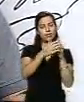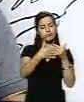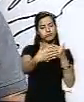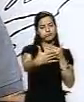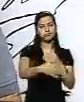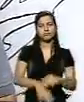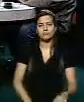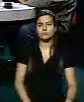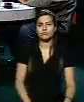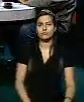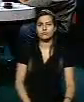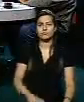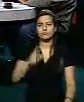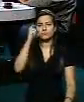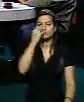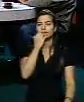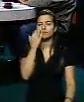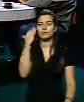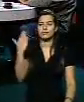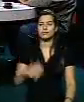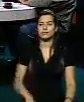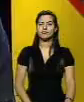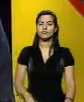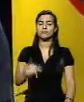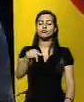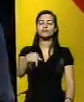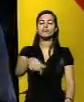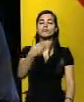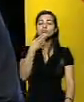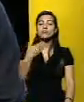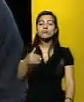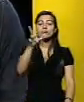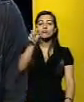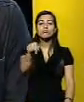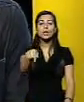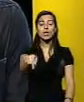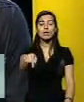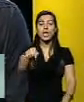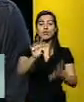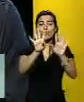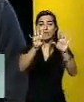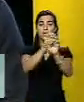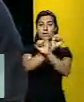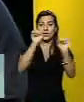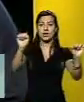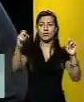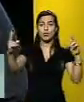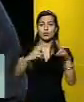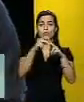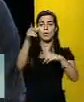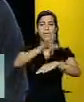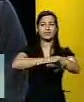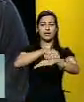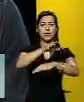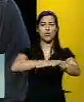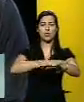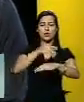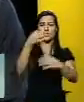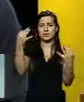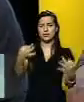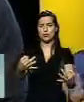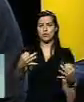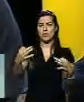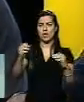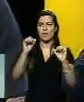al proceso. Yosco. Este viernes a las 9 de la mañana nos vemos en Barcelona. Vamos a